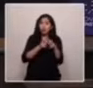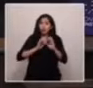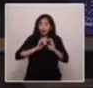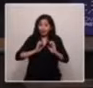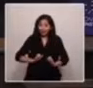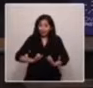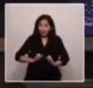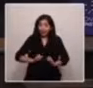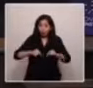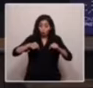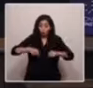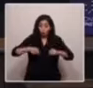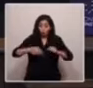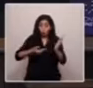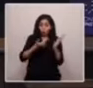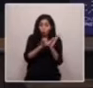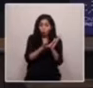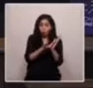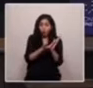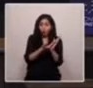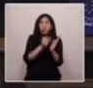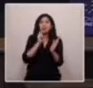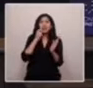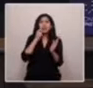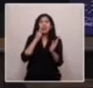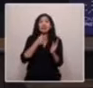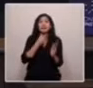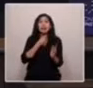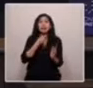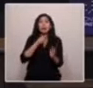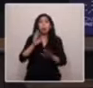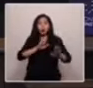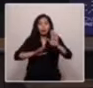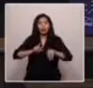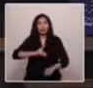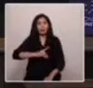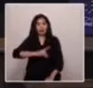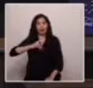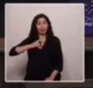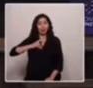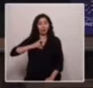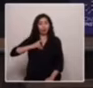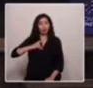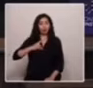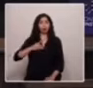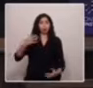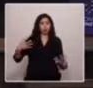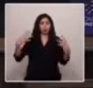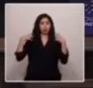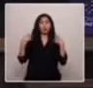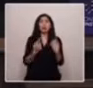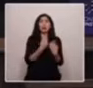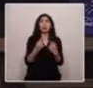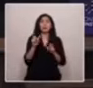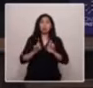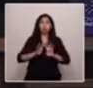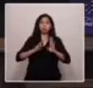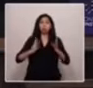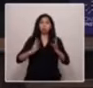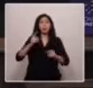hoy al Pleno tiene en parte el ánimo de resguardar la dignidad del cargo de convencional constituyente, pero también un ánimo de quebrantar